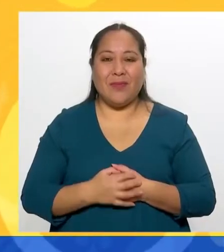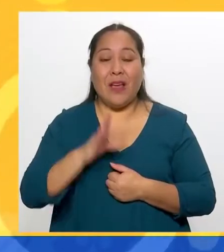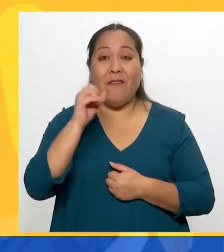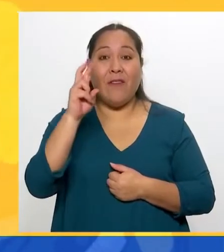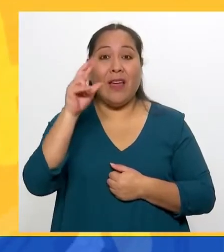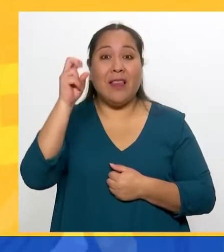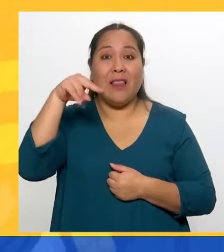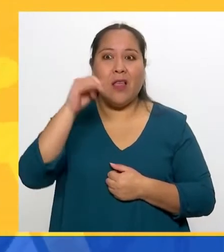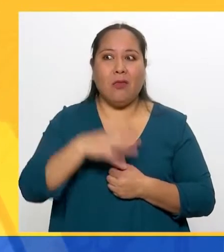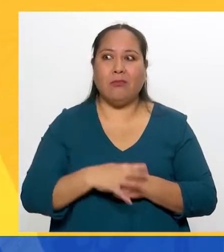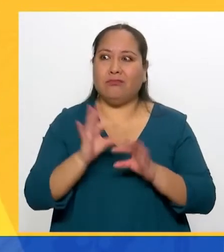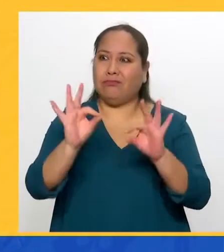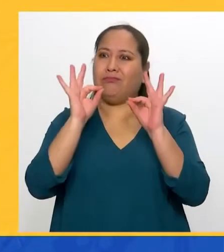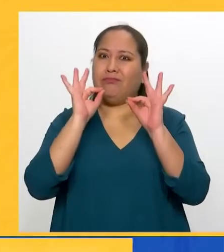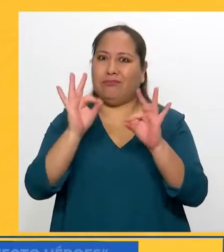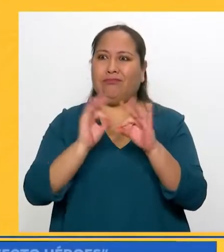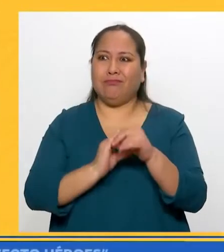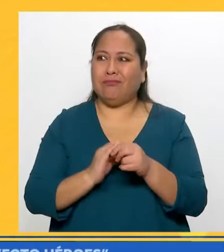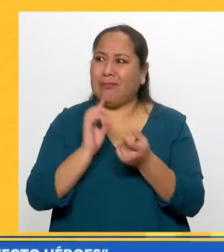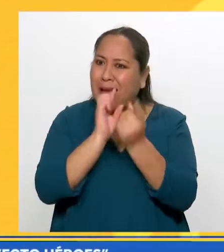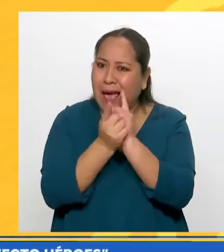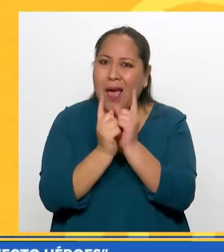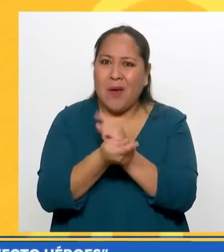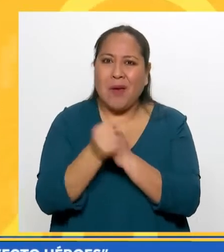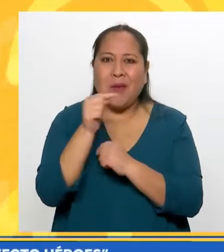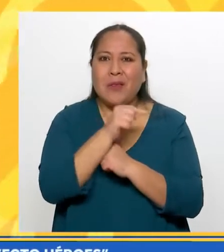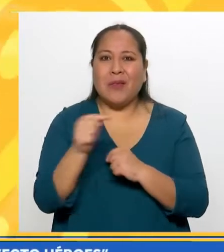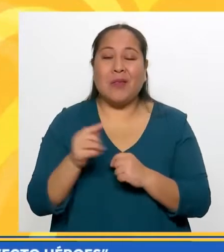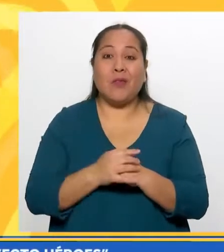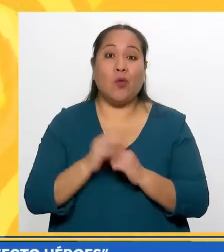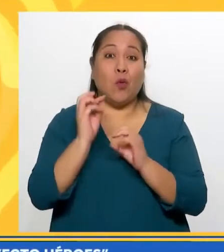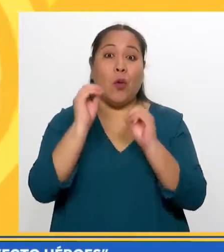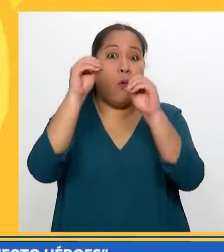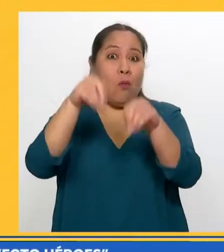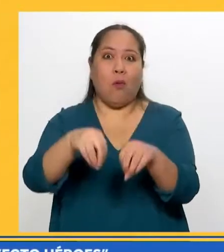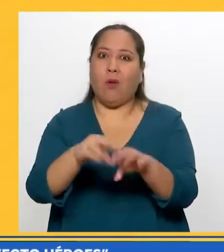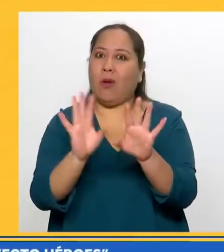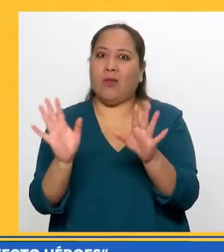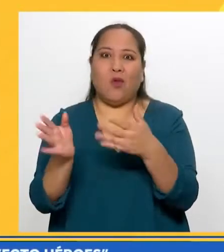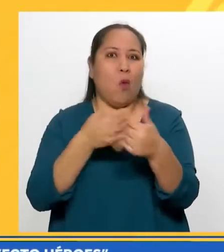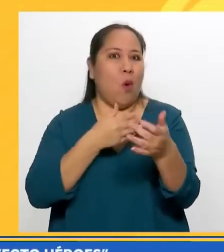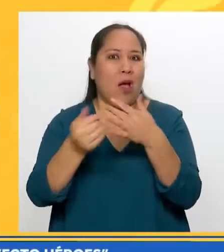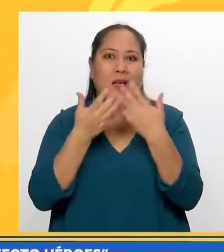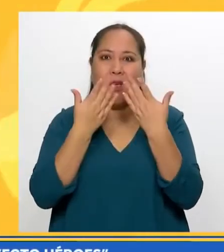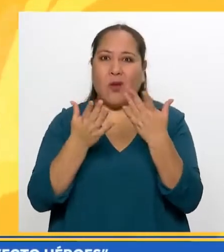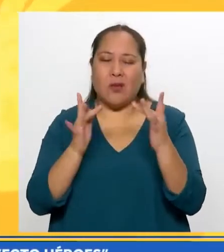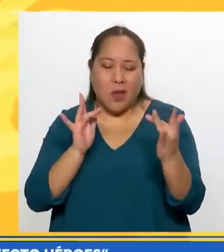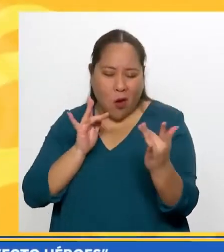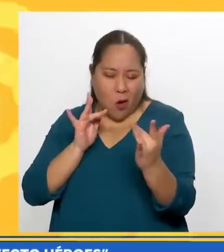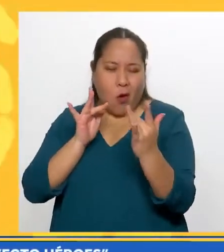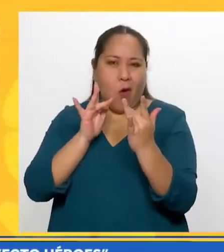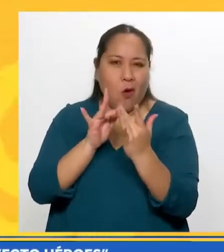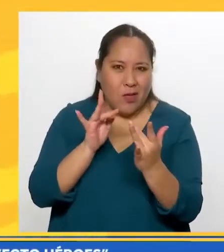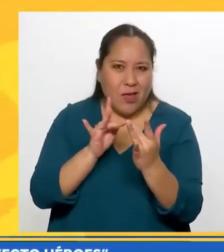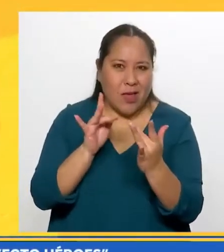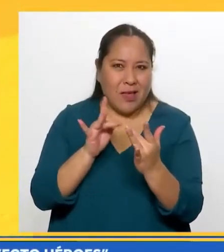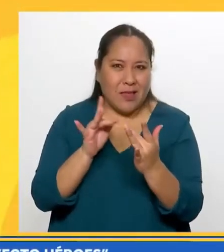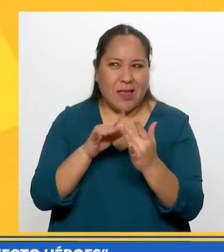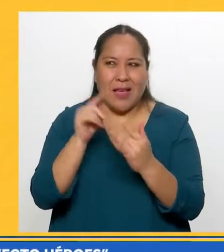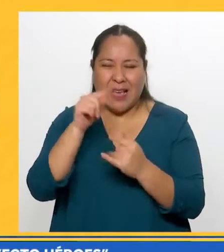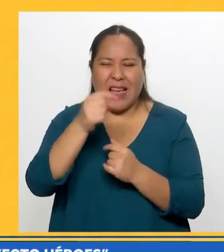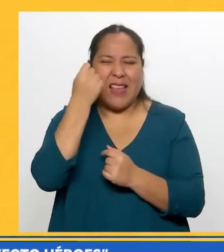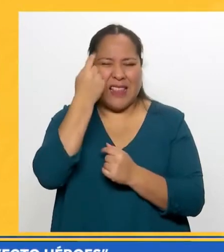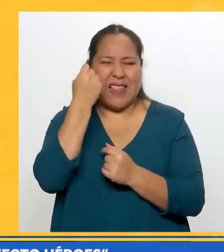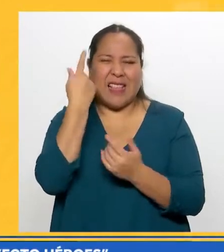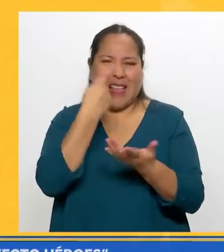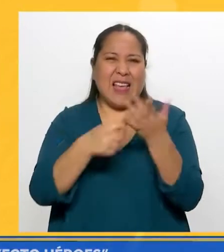Fernando es súper virtuoso, súper versátil, porque género que le pongas, él sencillamente se conecta, entiende qué